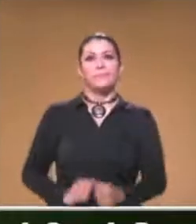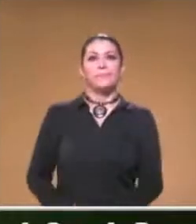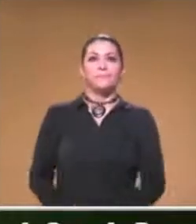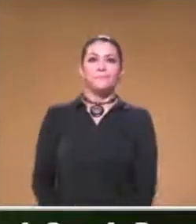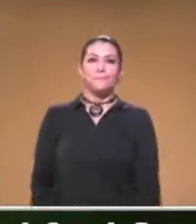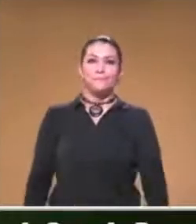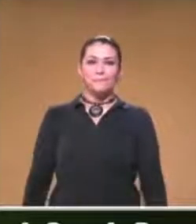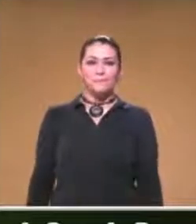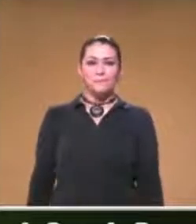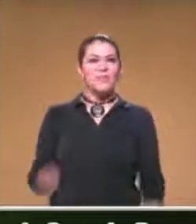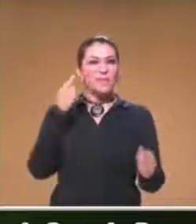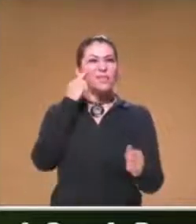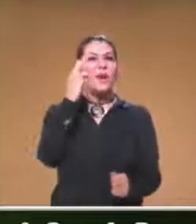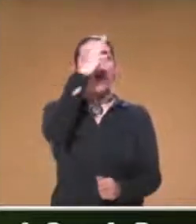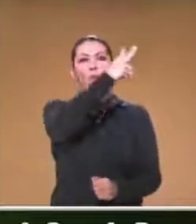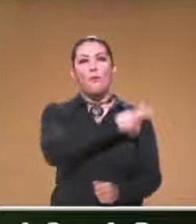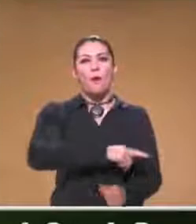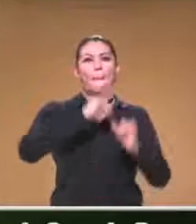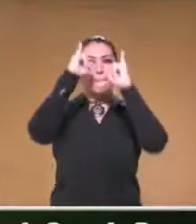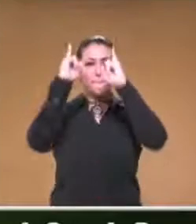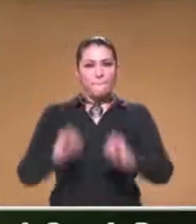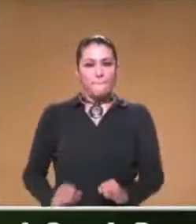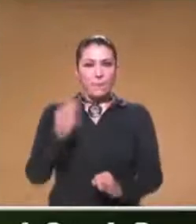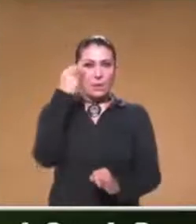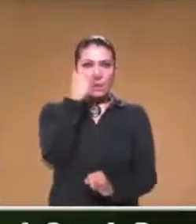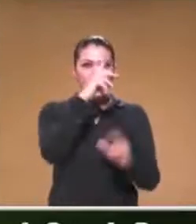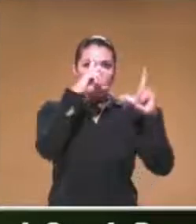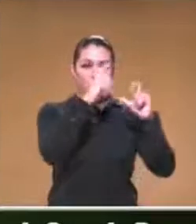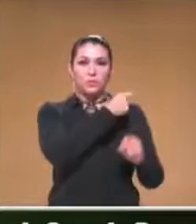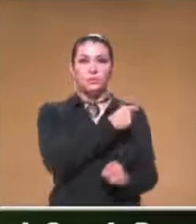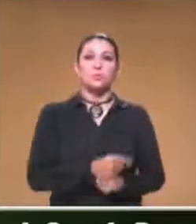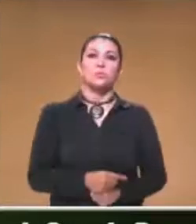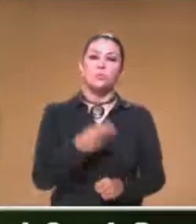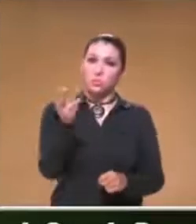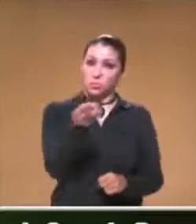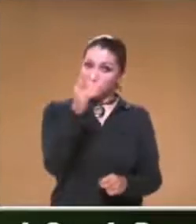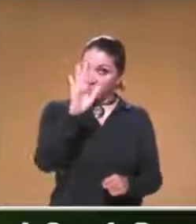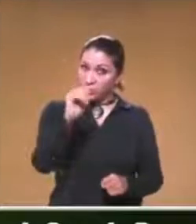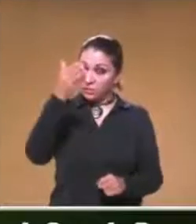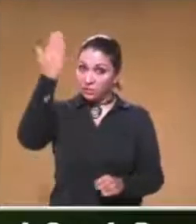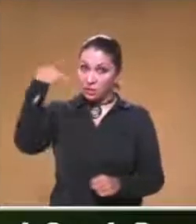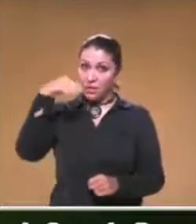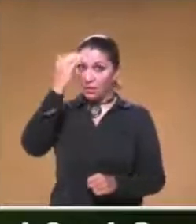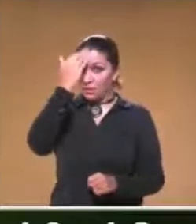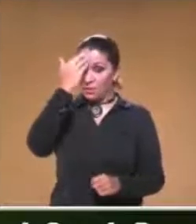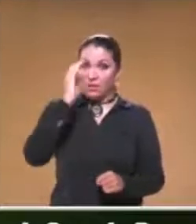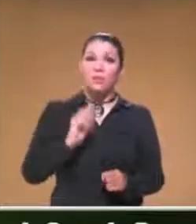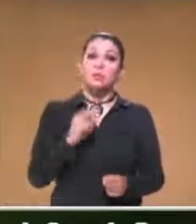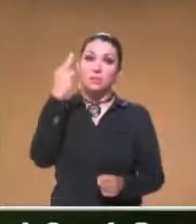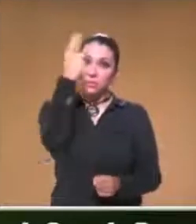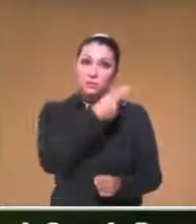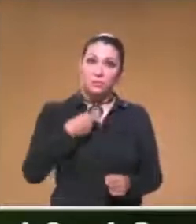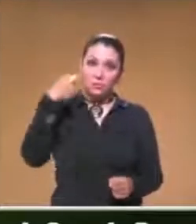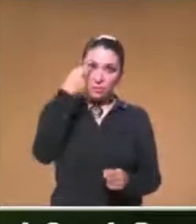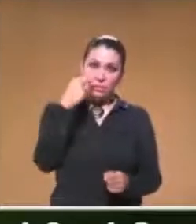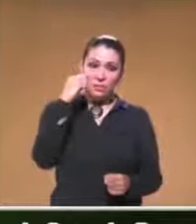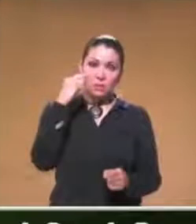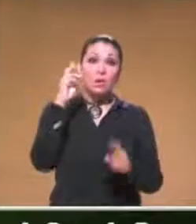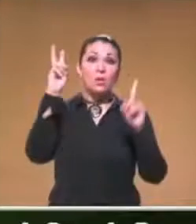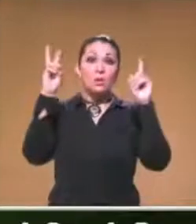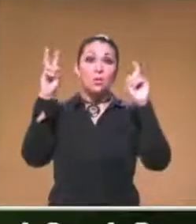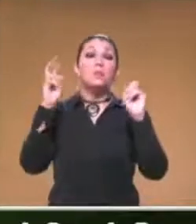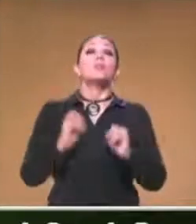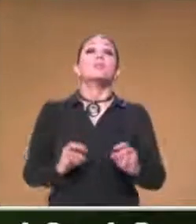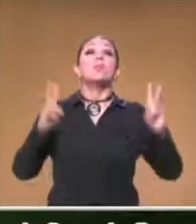Vean por favor esa fotografía. Vamos a aprovechar lo que ya sabes, lo que ya estuviste viendo en 2 semanas. Revisaste un contenido que tenía que